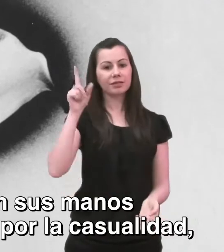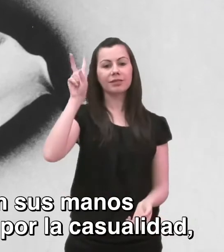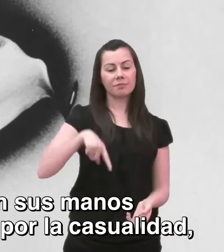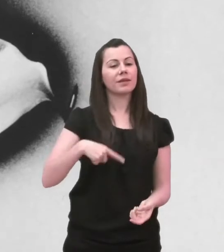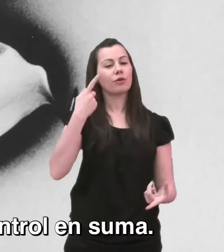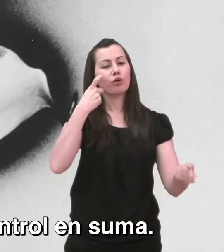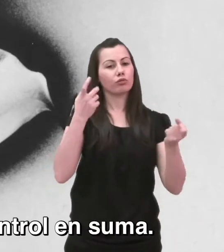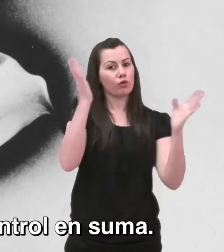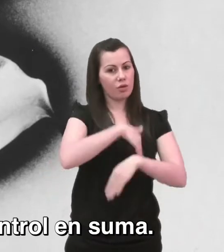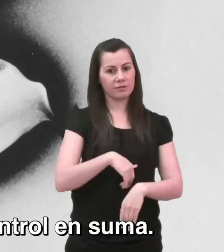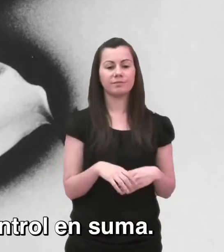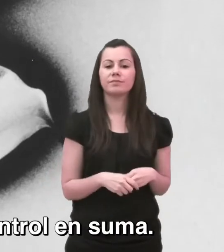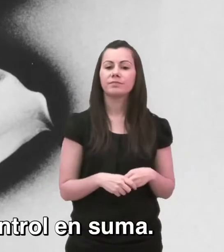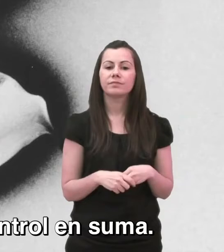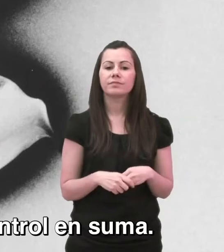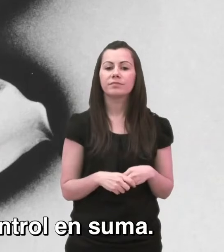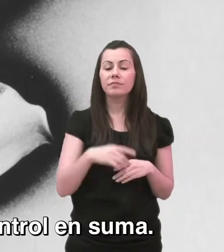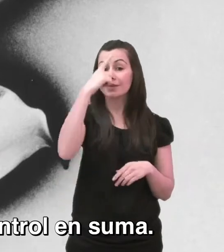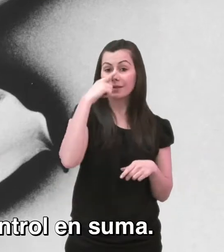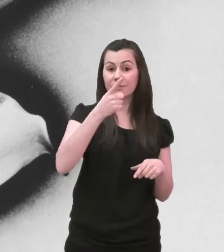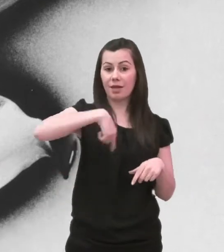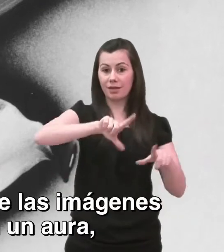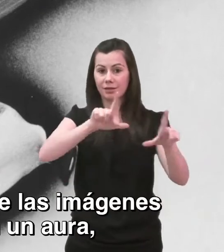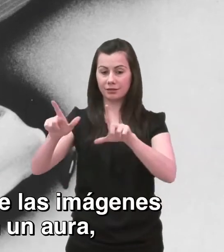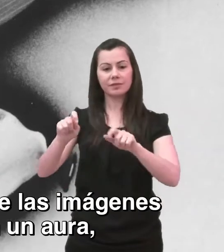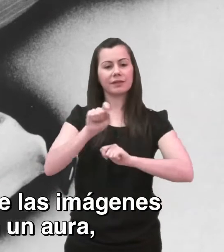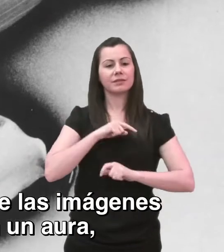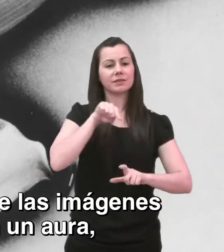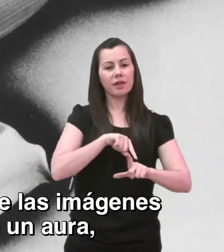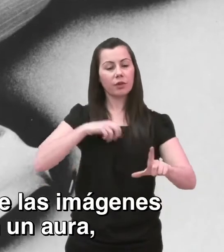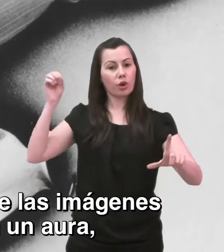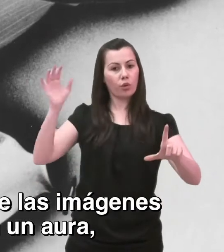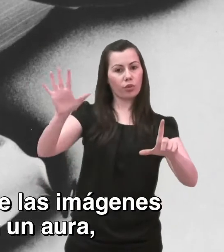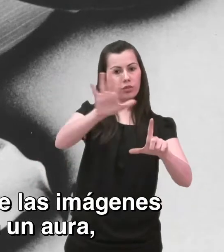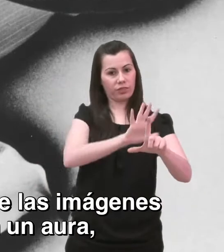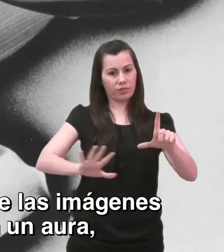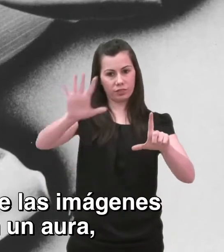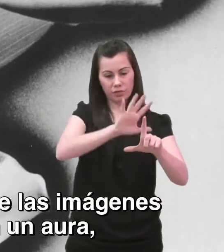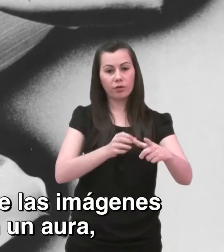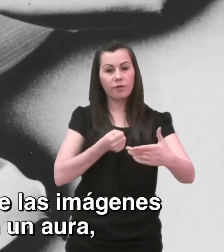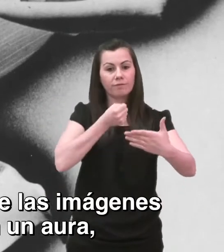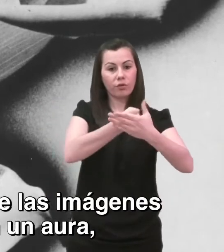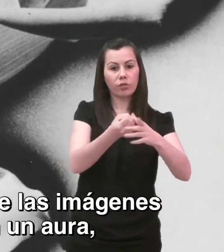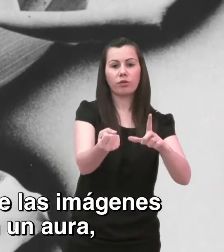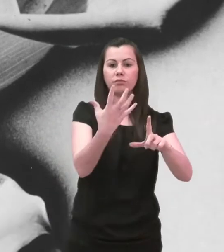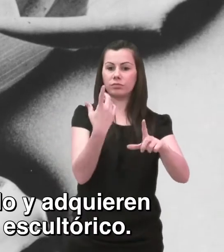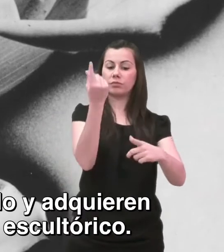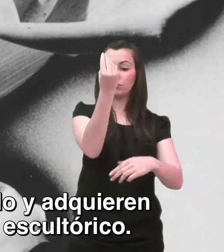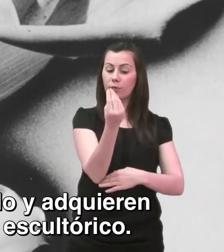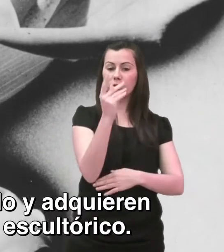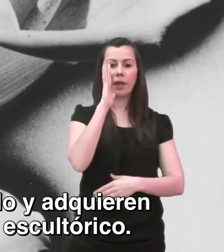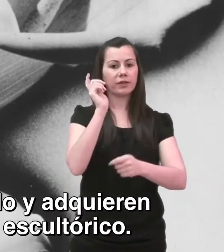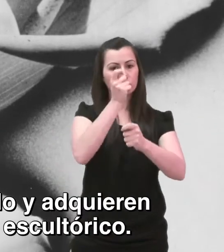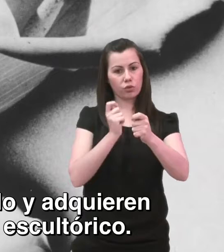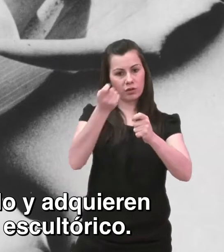la casualidad, por la ausencia de control, en suma. Da la sensación de que las imágenes se recubren con un aura,